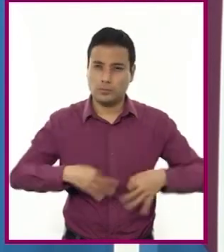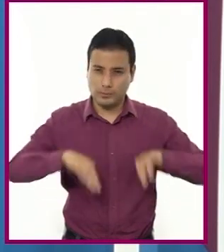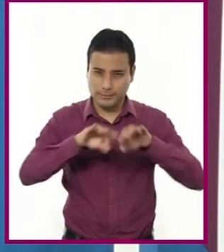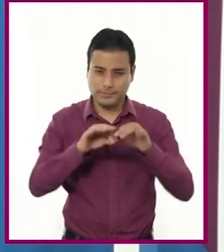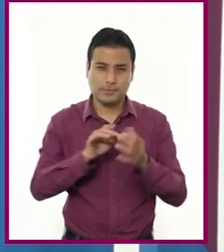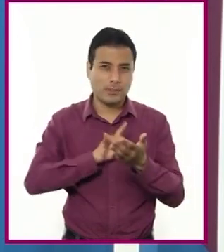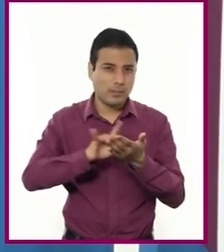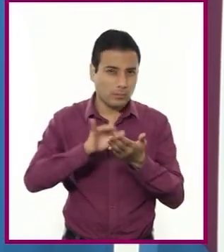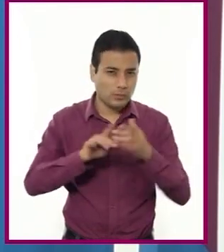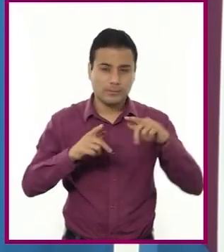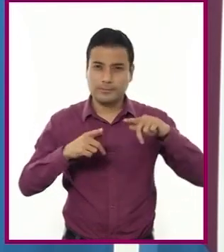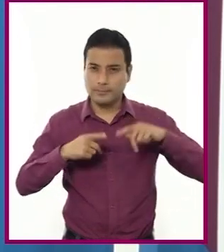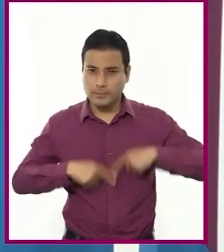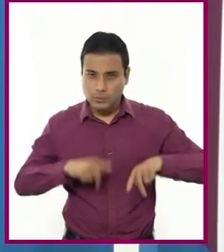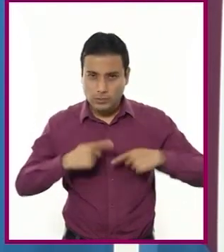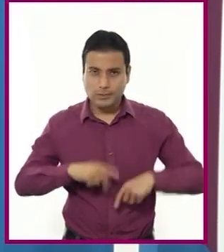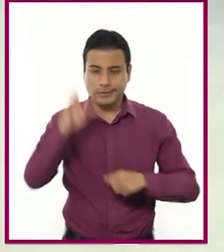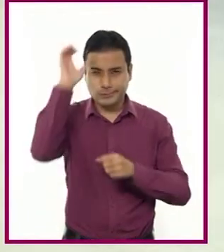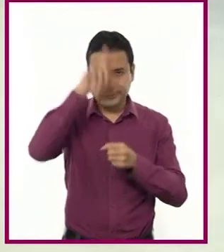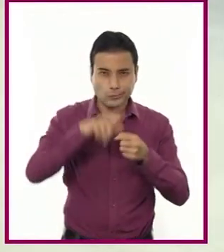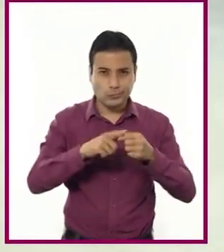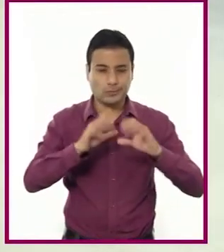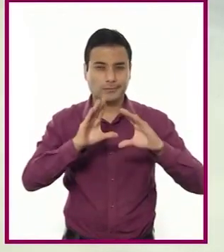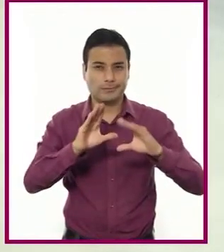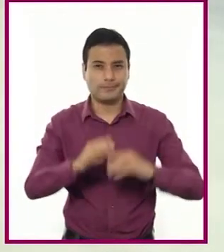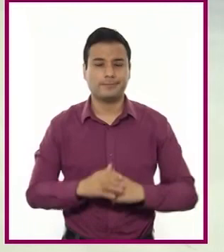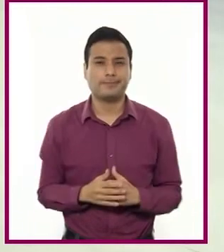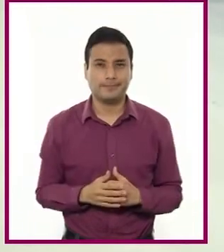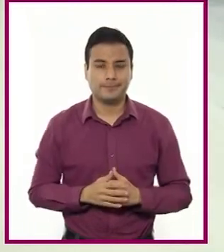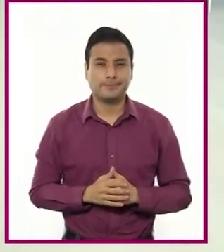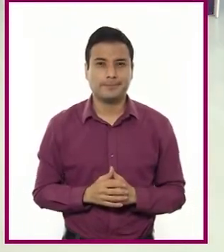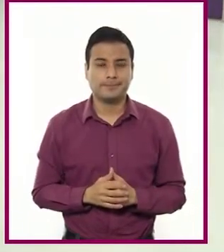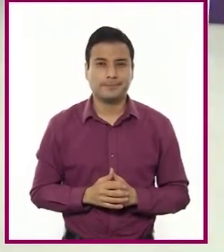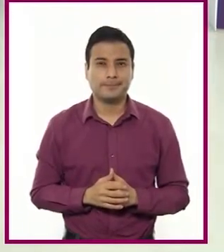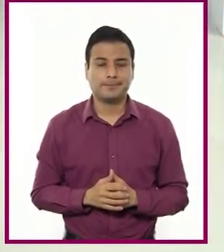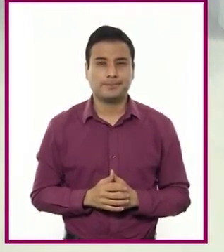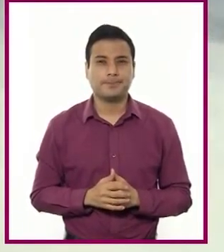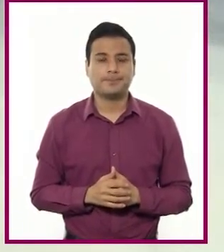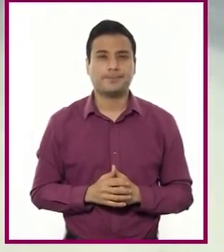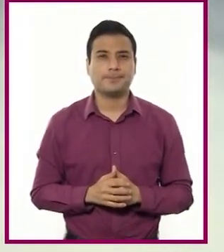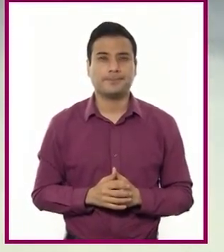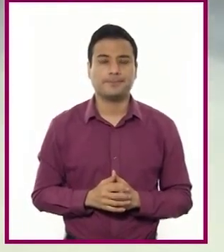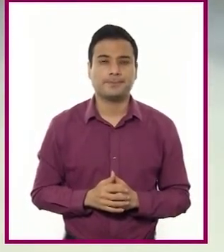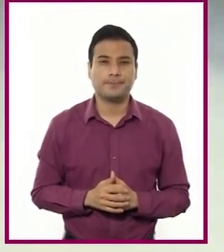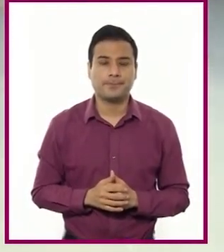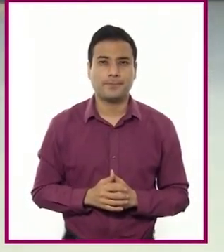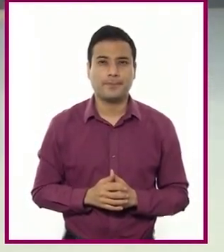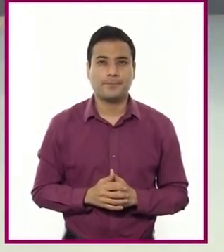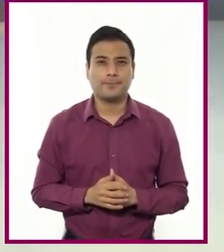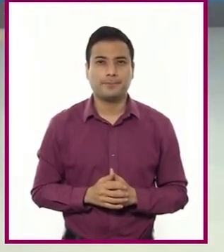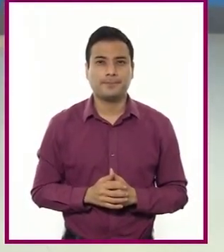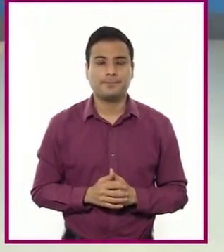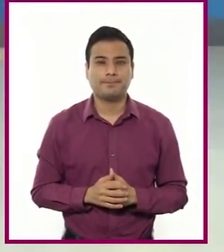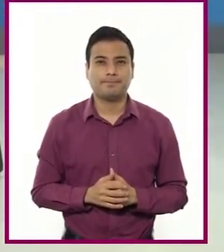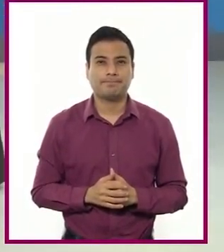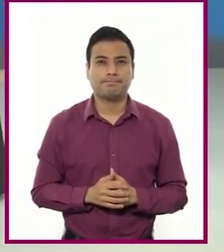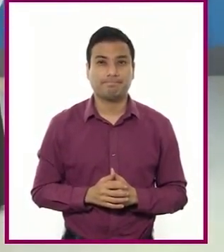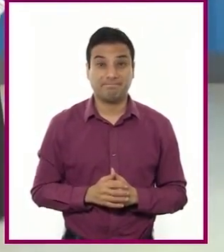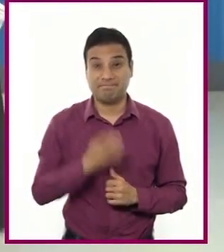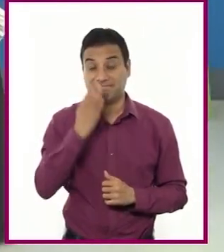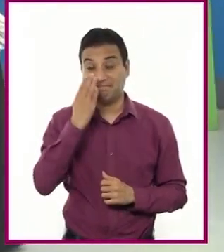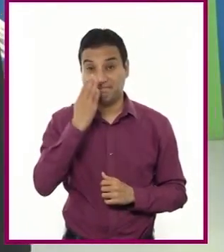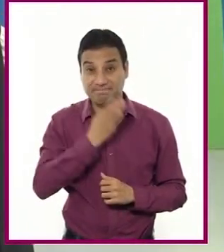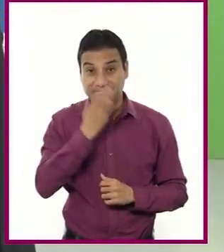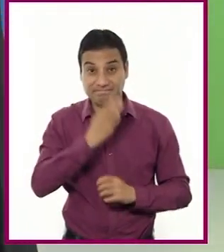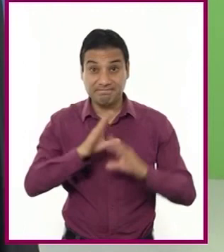y cultural de los novohispanos. Como testigos del trabajo realizado en la evangelización, podemos